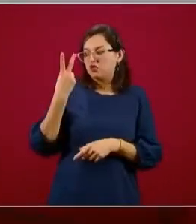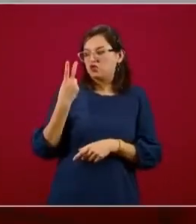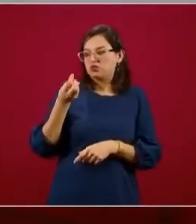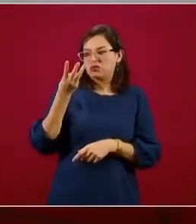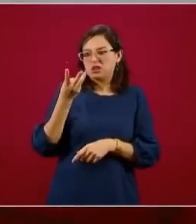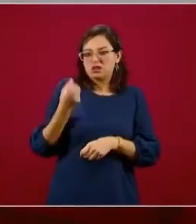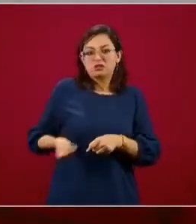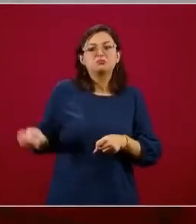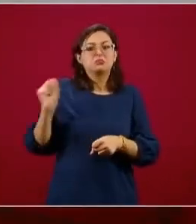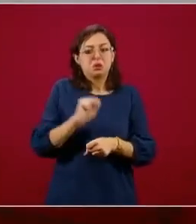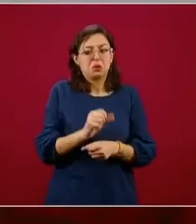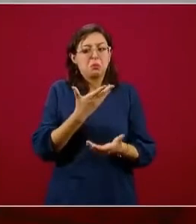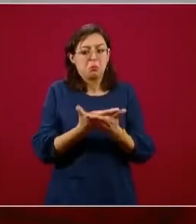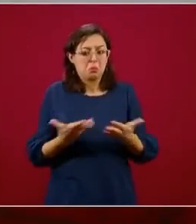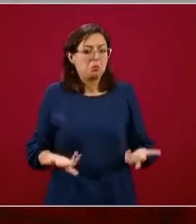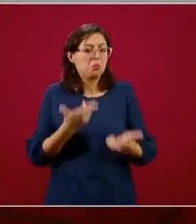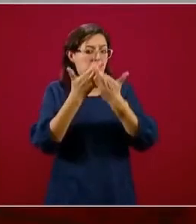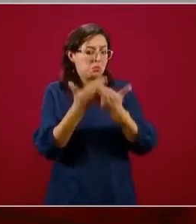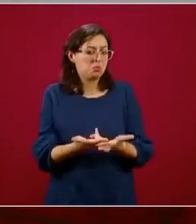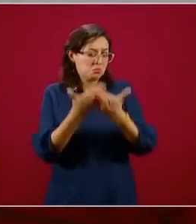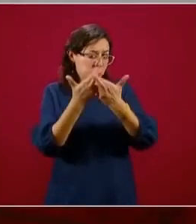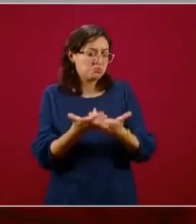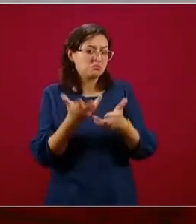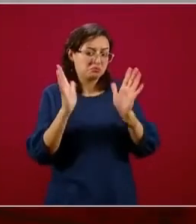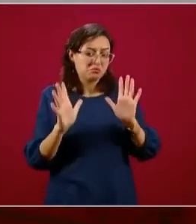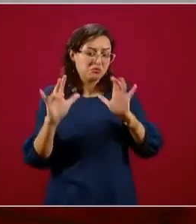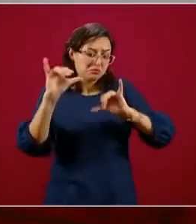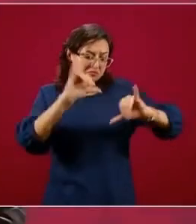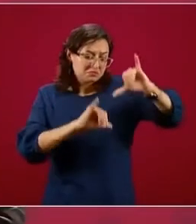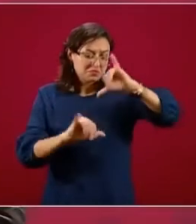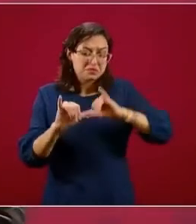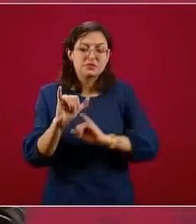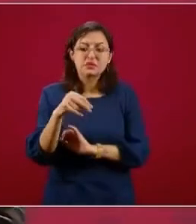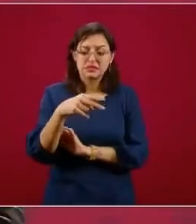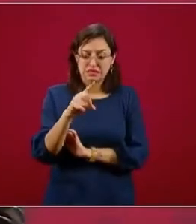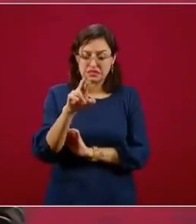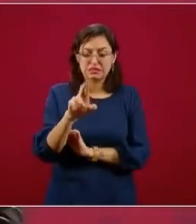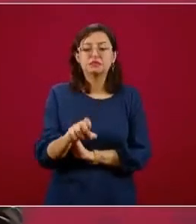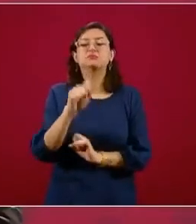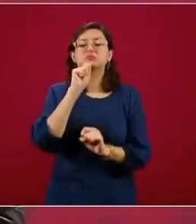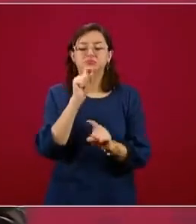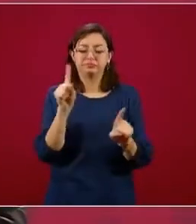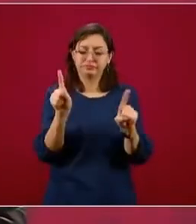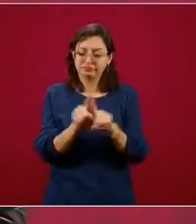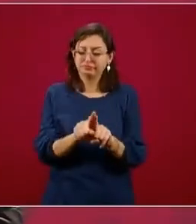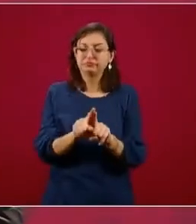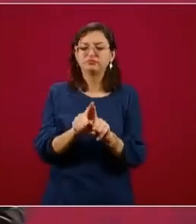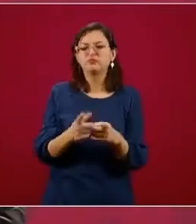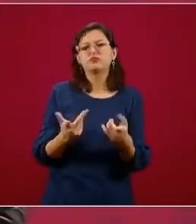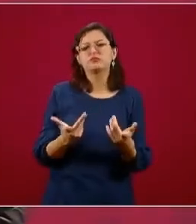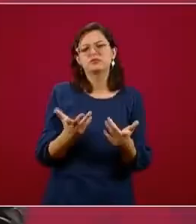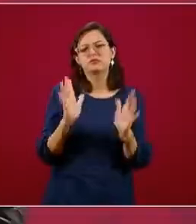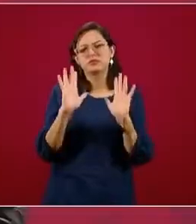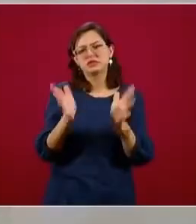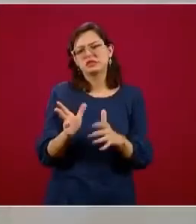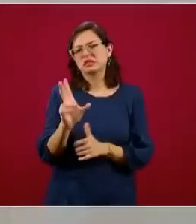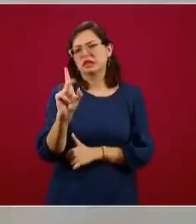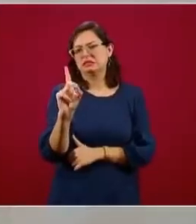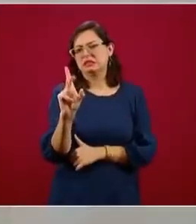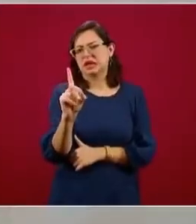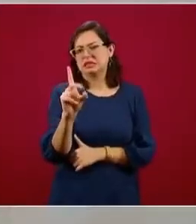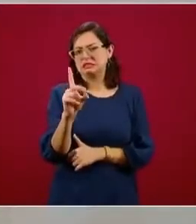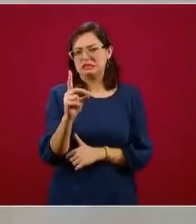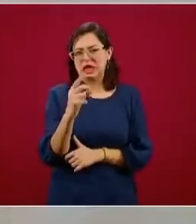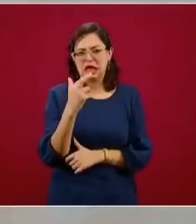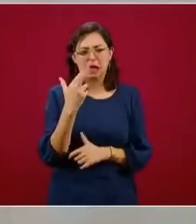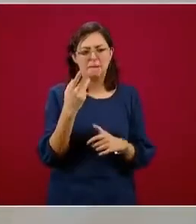hay mucha disponibilidad de estos kits, de hecho el mismo INDRE ha evaluado prácticamente ya más de 30 de estos kits